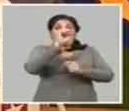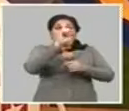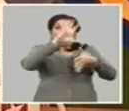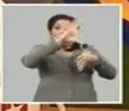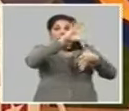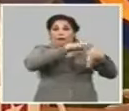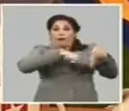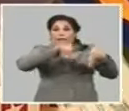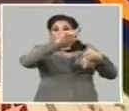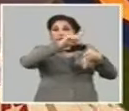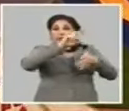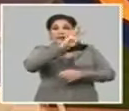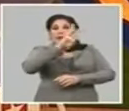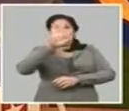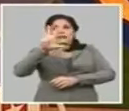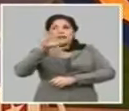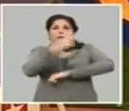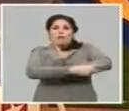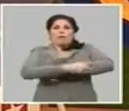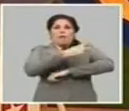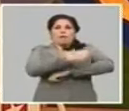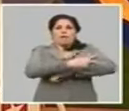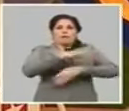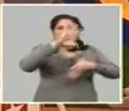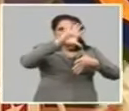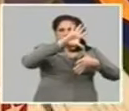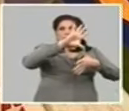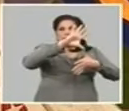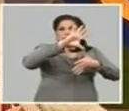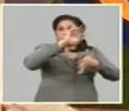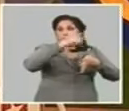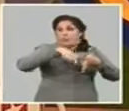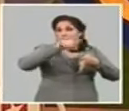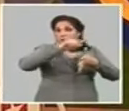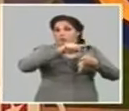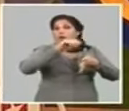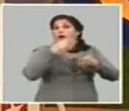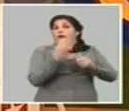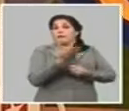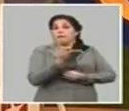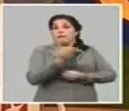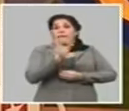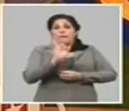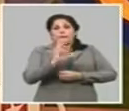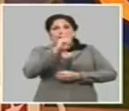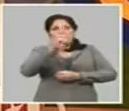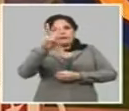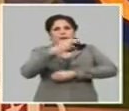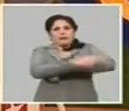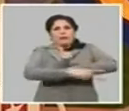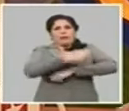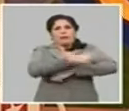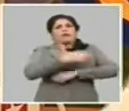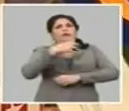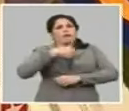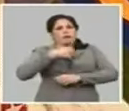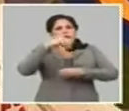hay 35 países de 35 países están reportando 33 países